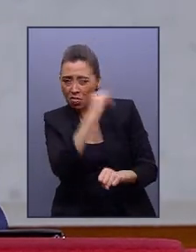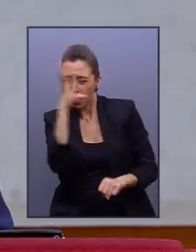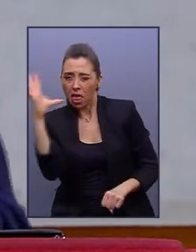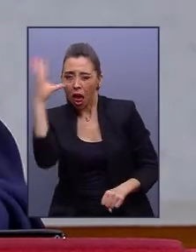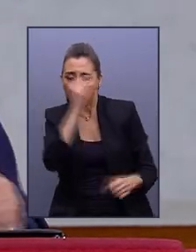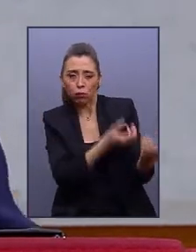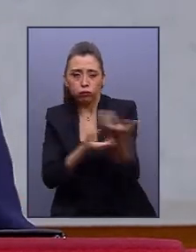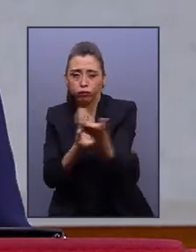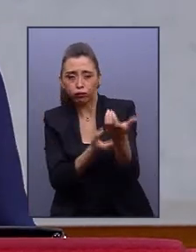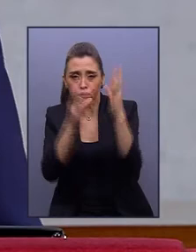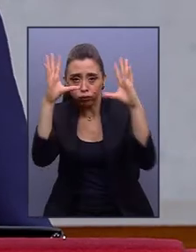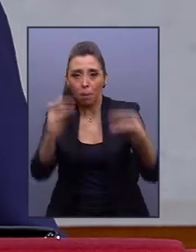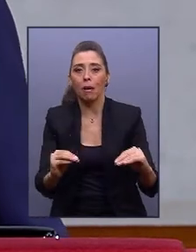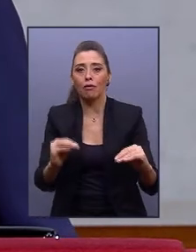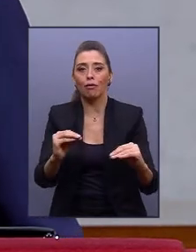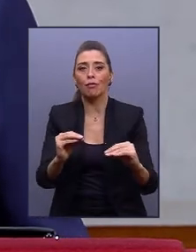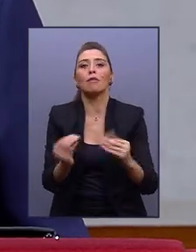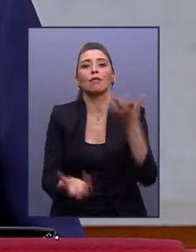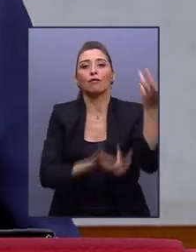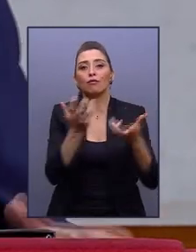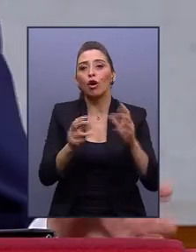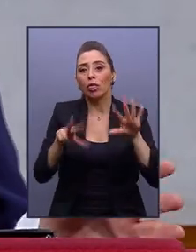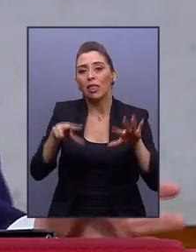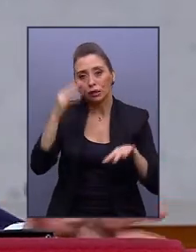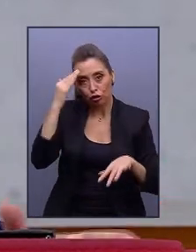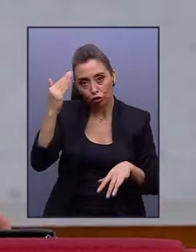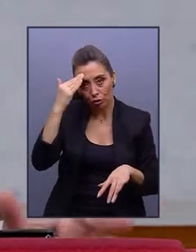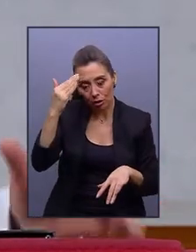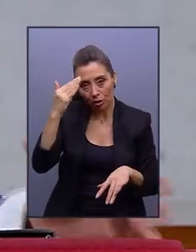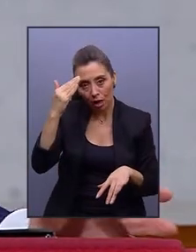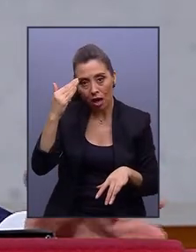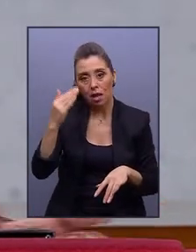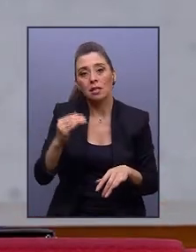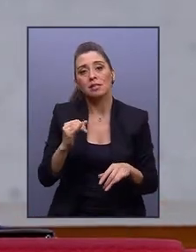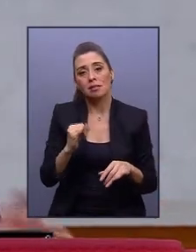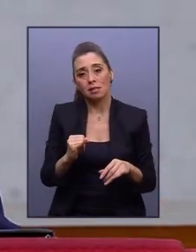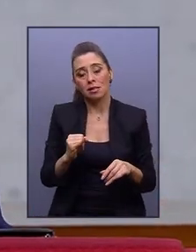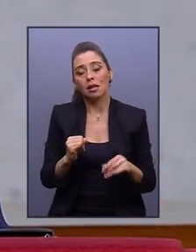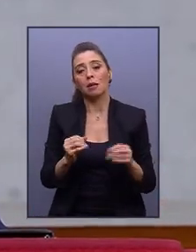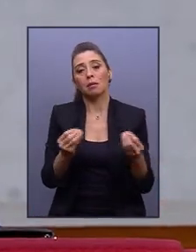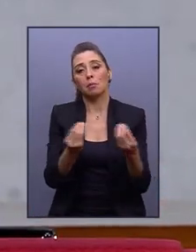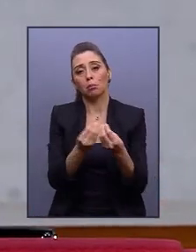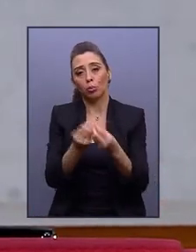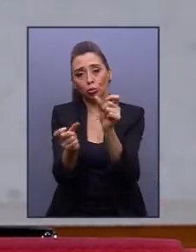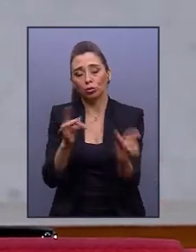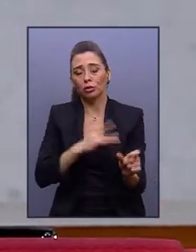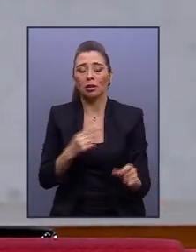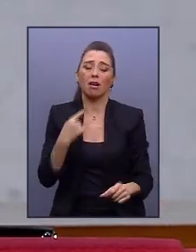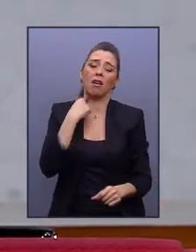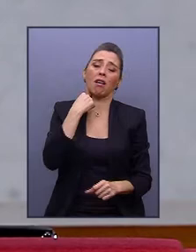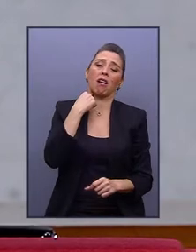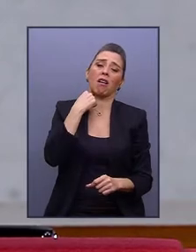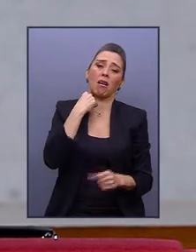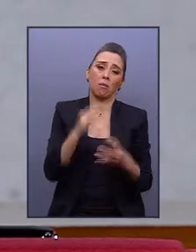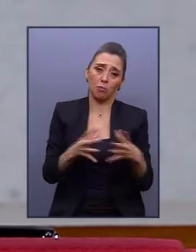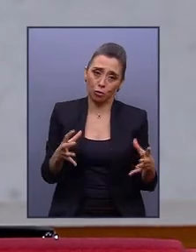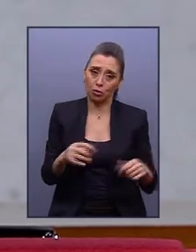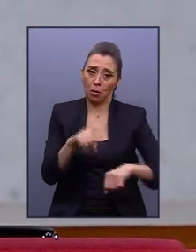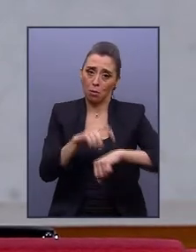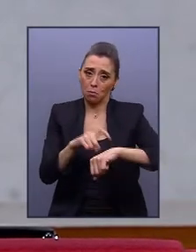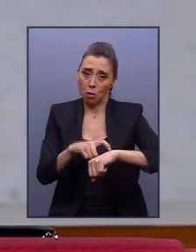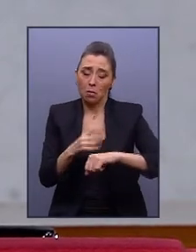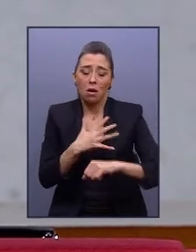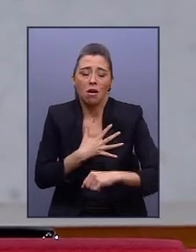noche, pudimos controlar esta emergencia en 18 días, aunque con un efecto importante en muchísimos compatriotas. Y vivimos momentos